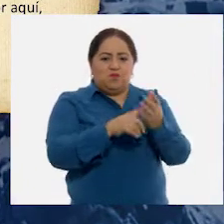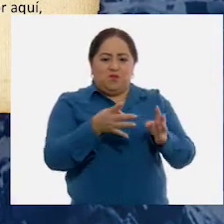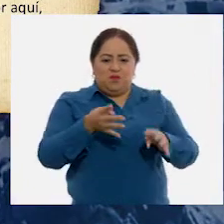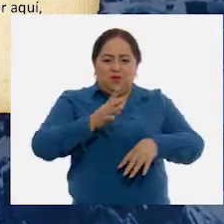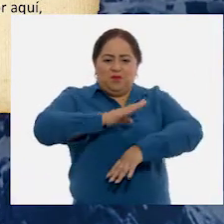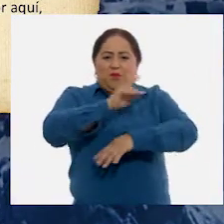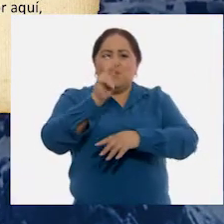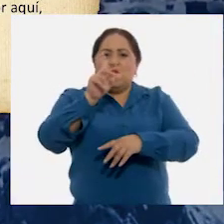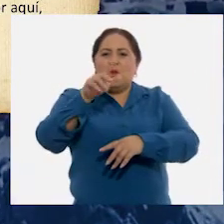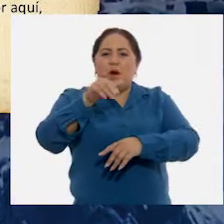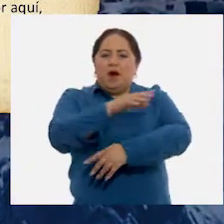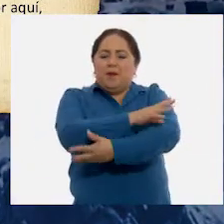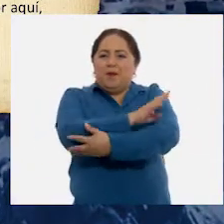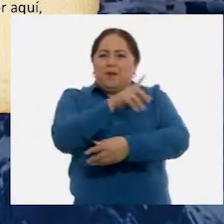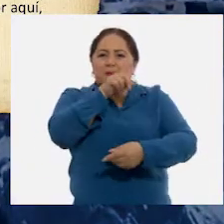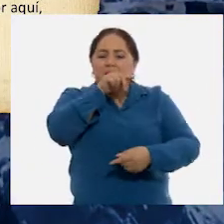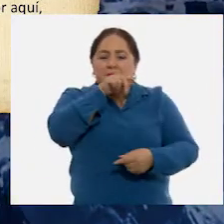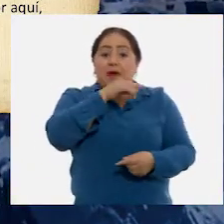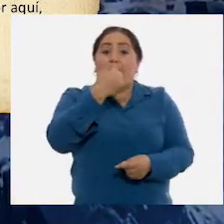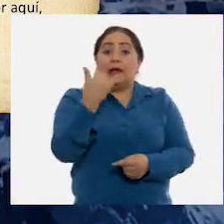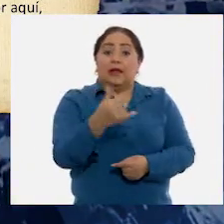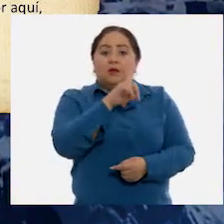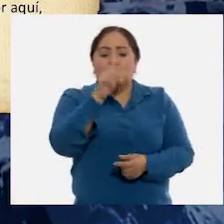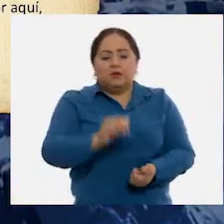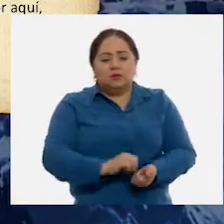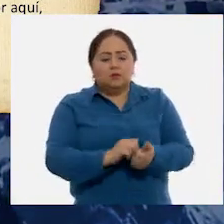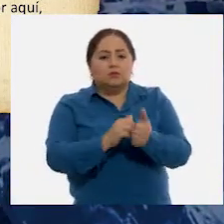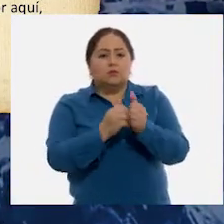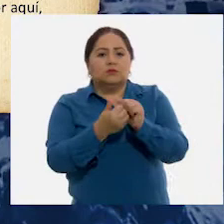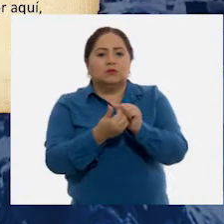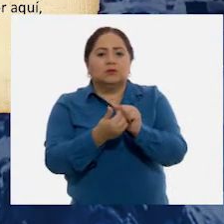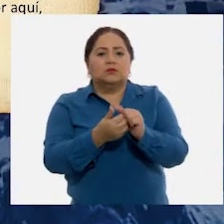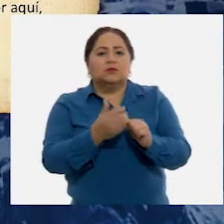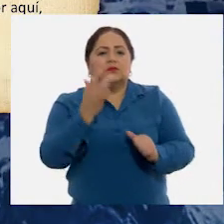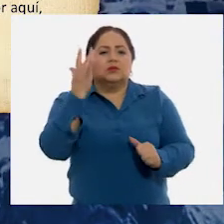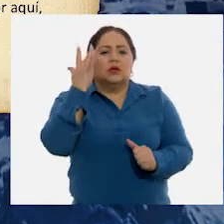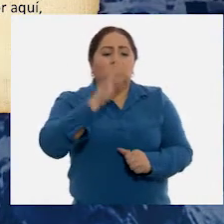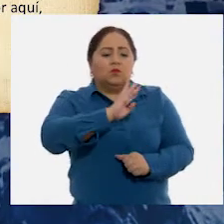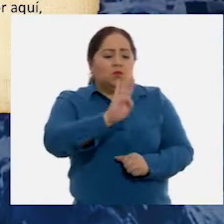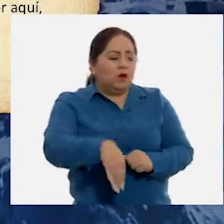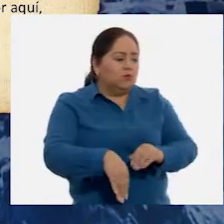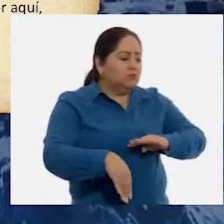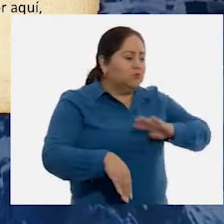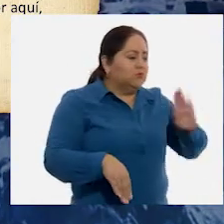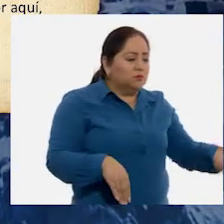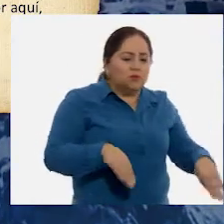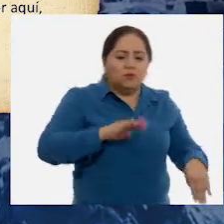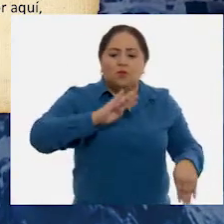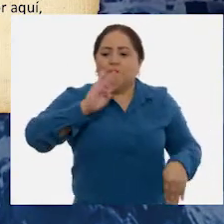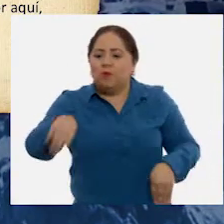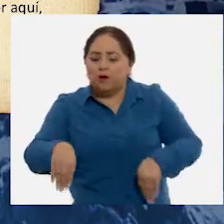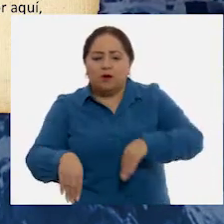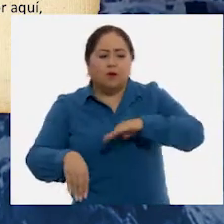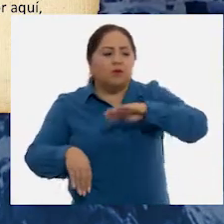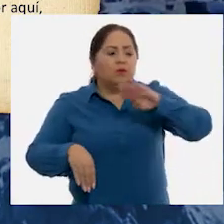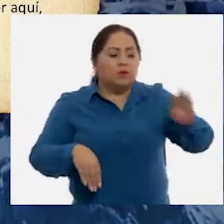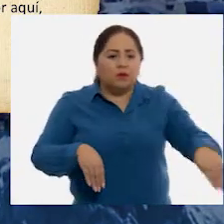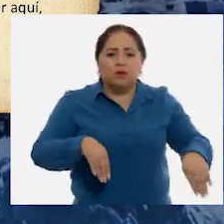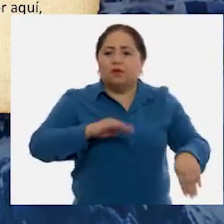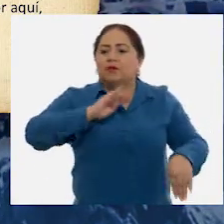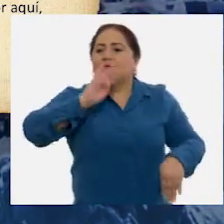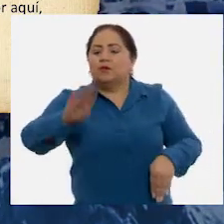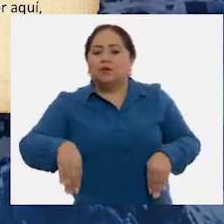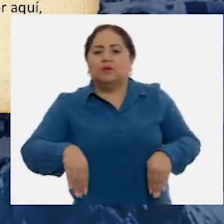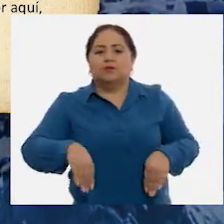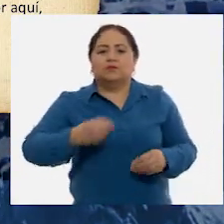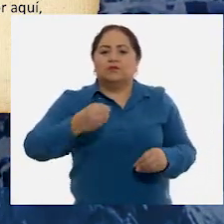el enemigo. Y aquello se vuelve un camposanto. Muertos por aquí, muertos por allí y muertos